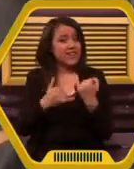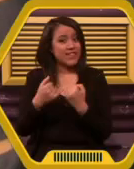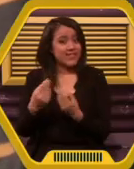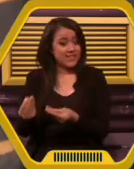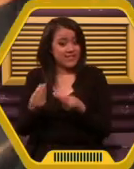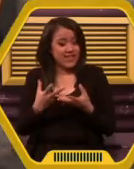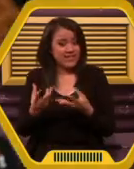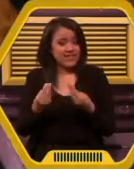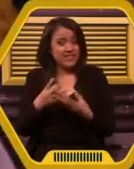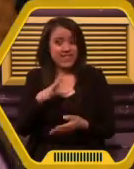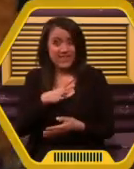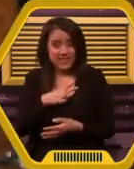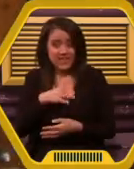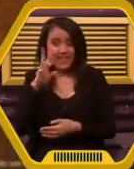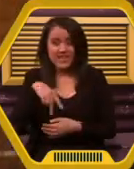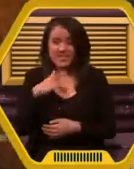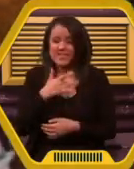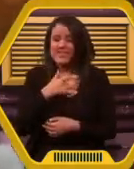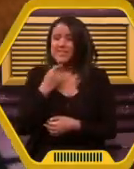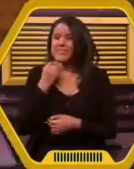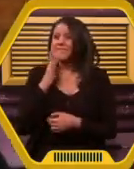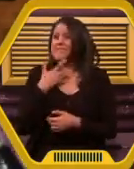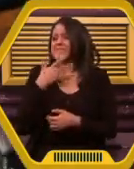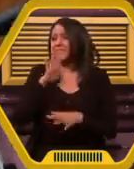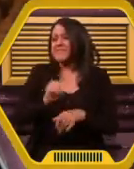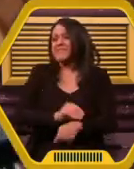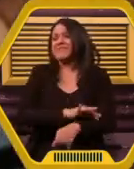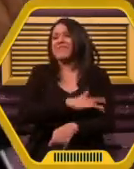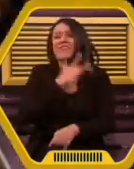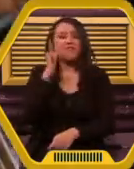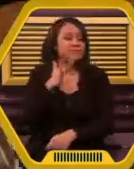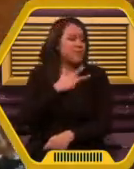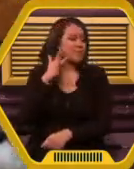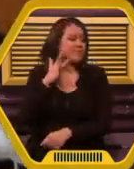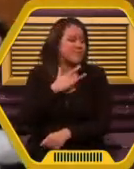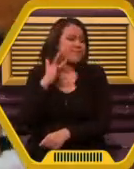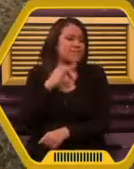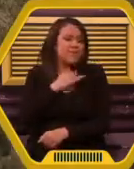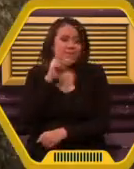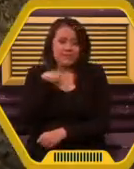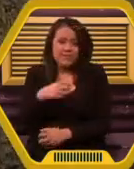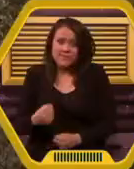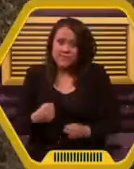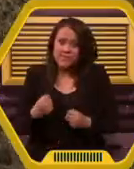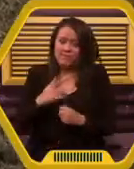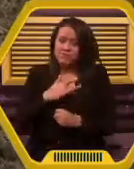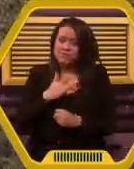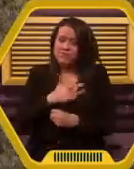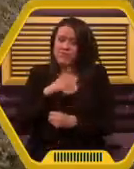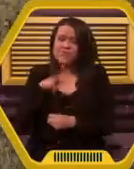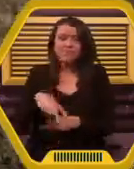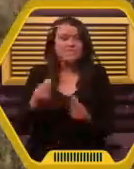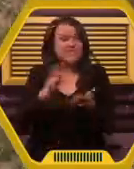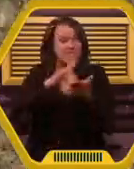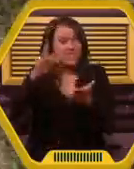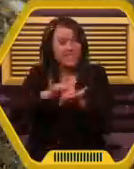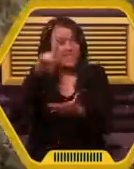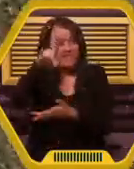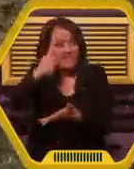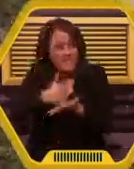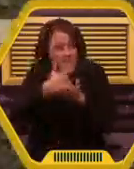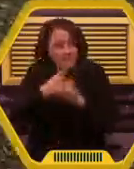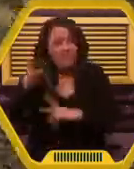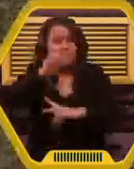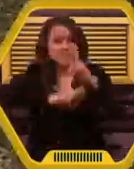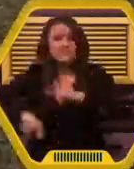juguetón. Al verlo sentía que flotaba, que mi corazón latía más fuerte. Hoy, gracias a ustedes que se tocaron el